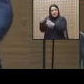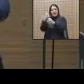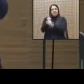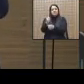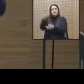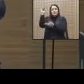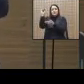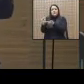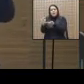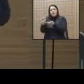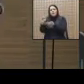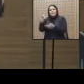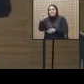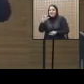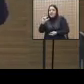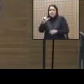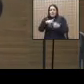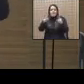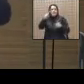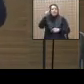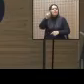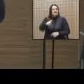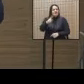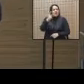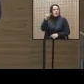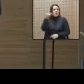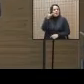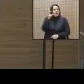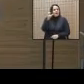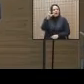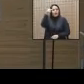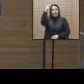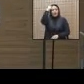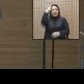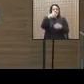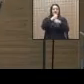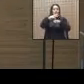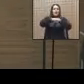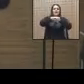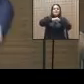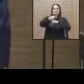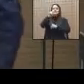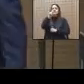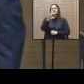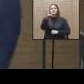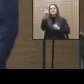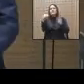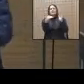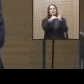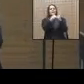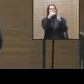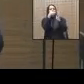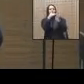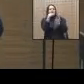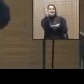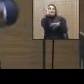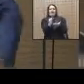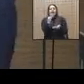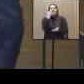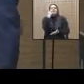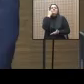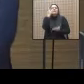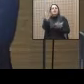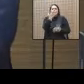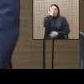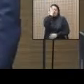Pero había que oír al gobierno haciéndole campaña a sus 150.000 millones de recorte. Es que había que verlos en